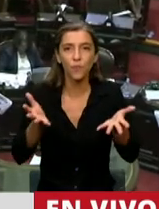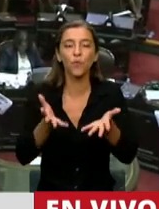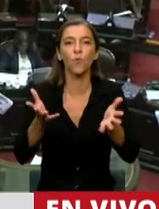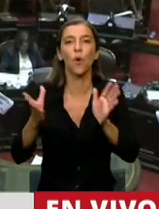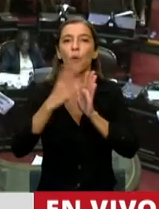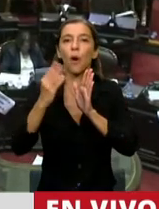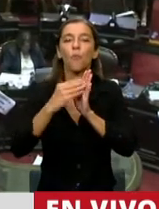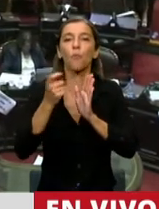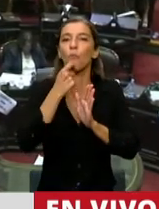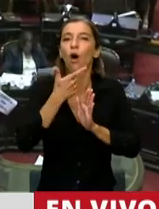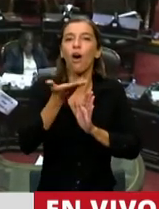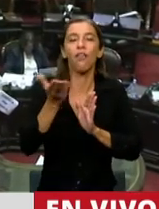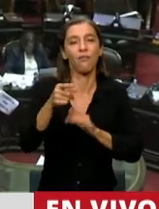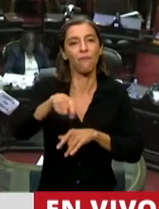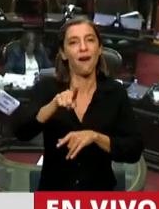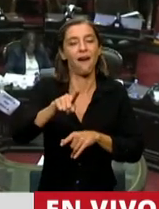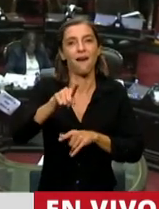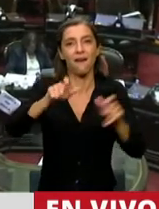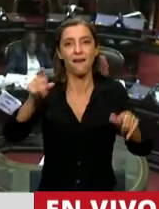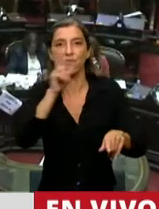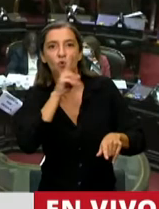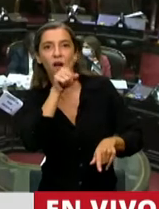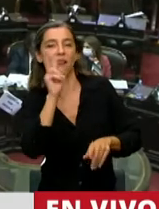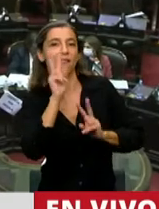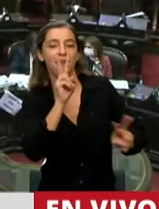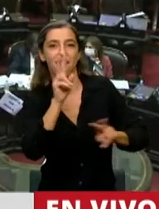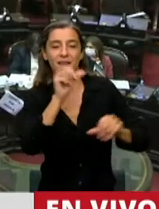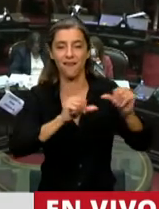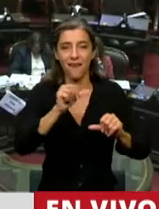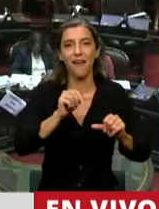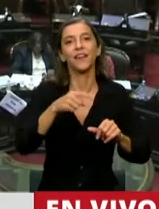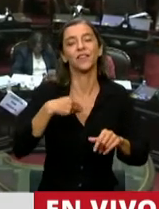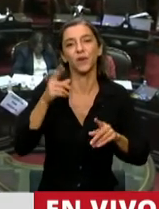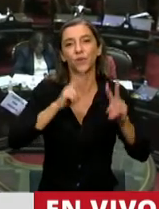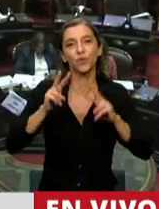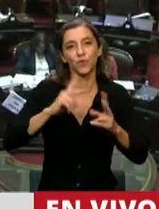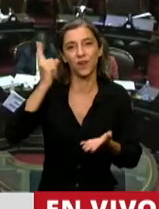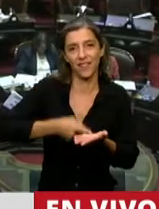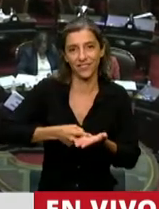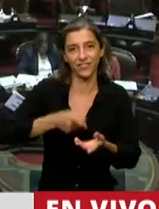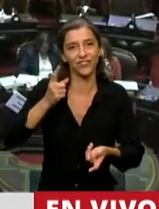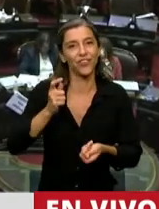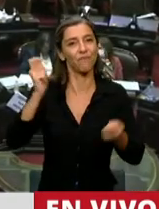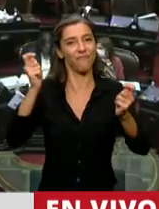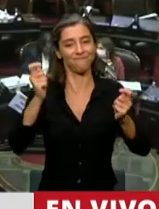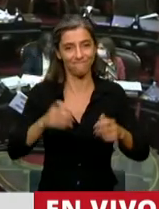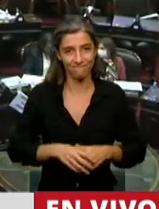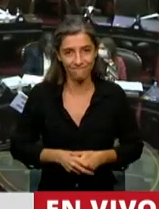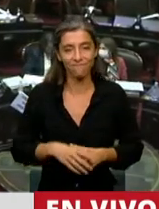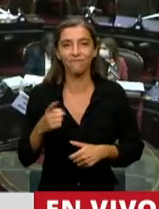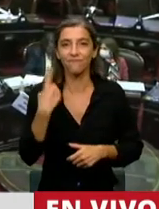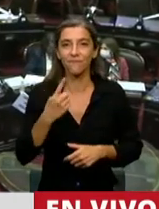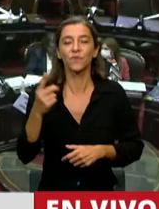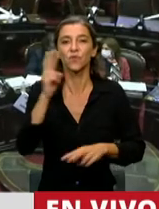científicas y sensibilizar a las más altas instancias de adopción de decisiones. Tenemos que lograr no solo que las mujeres y las